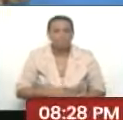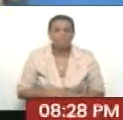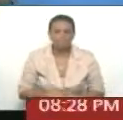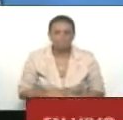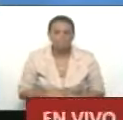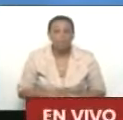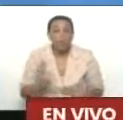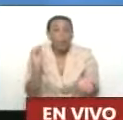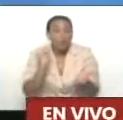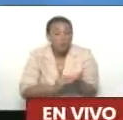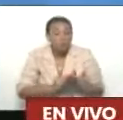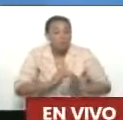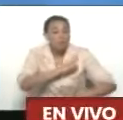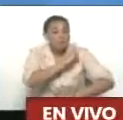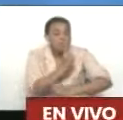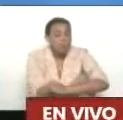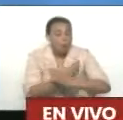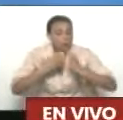reponer.